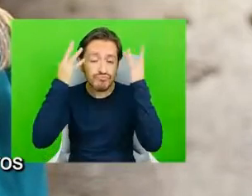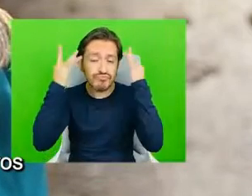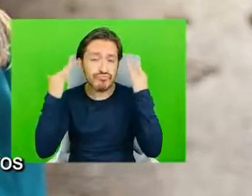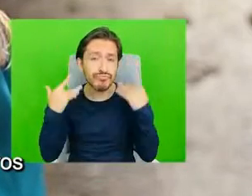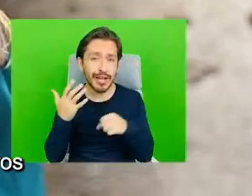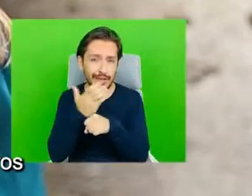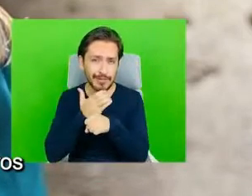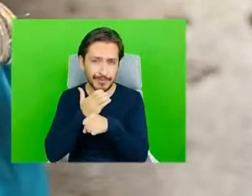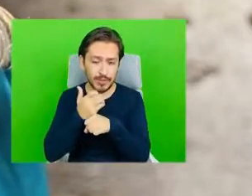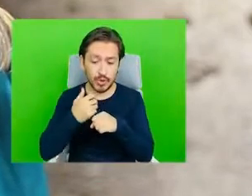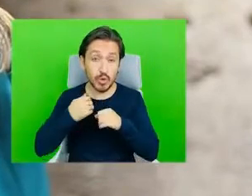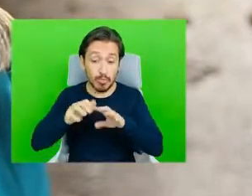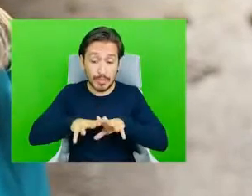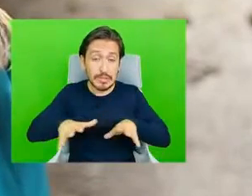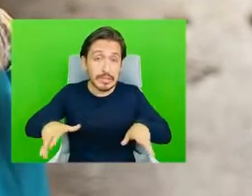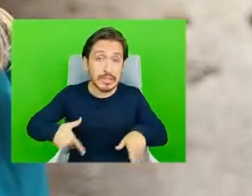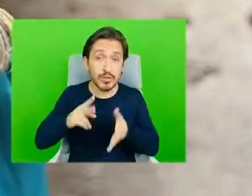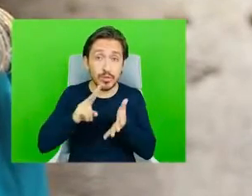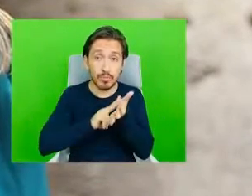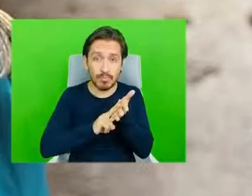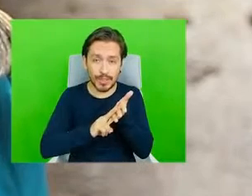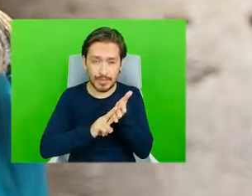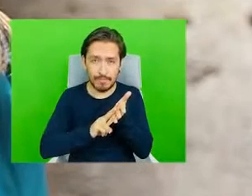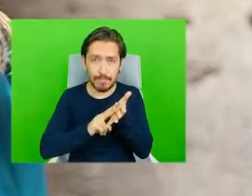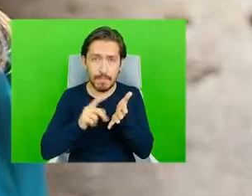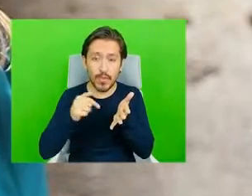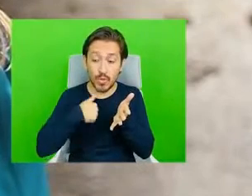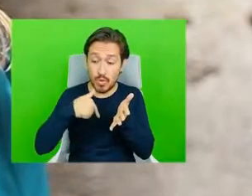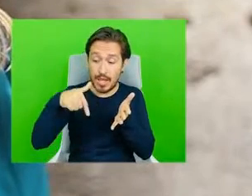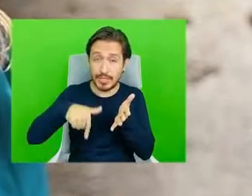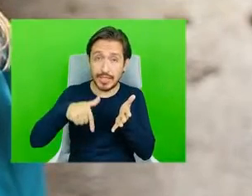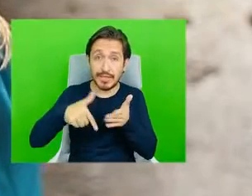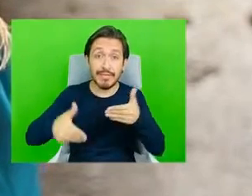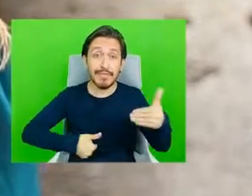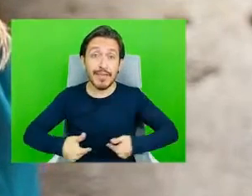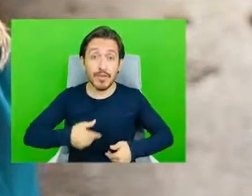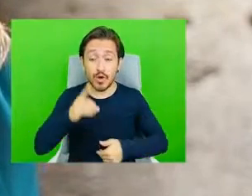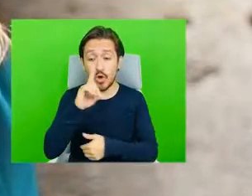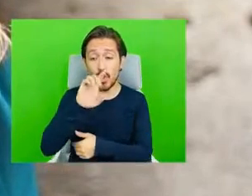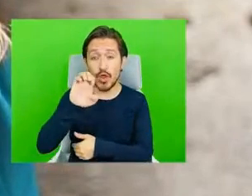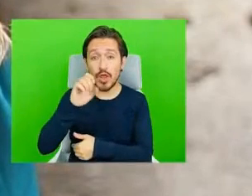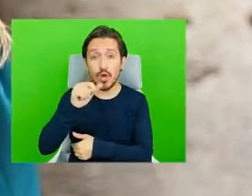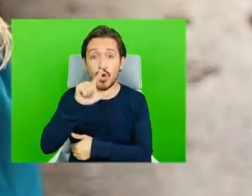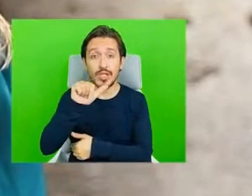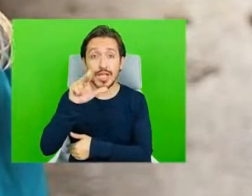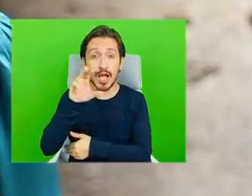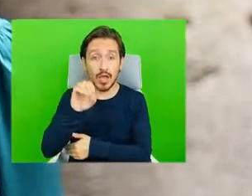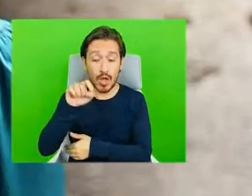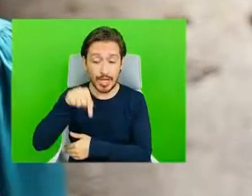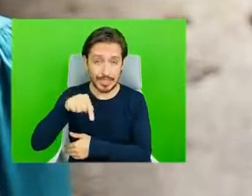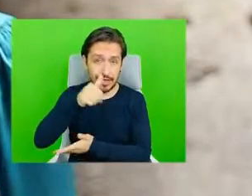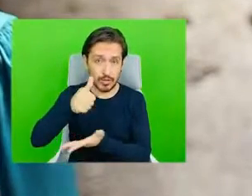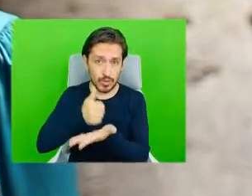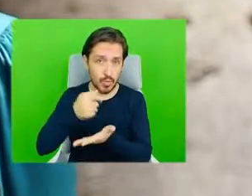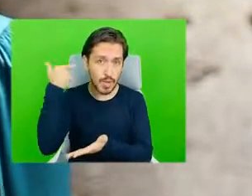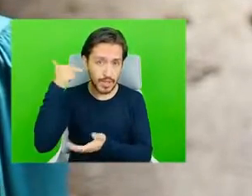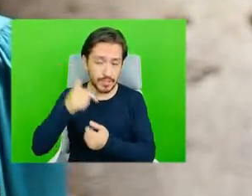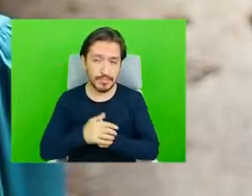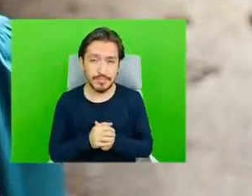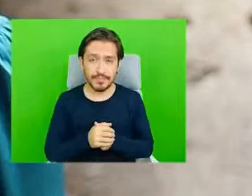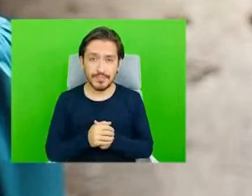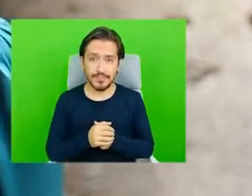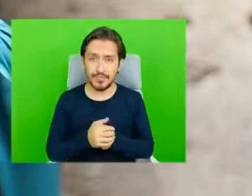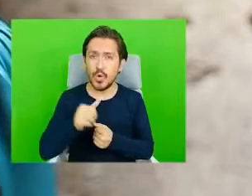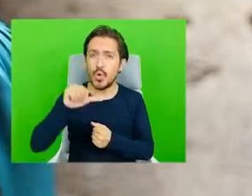un vestido color verde. Estoy ubicada en el vestíbulo del Teatro Degollado, aquí en la ciudad de Guadalajara. El día de hoy tendremos